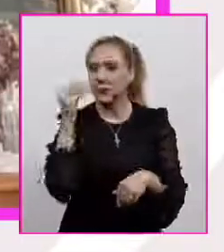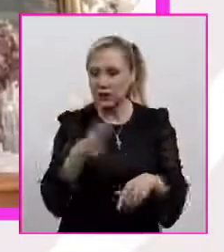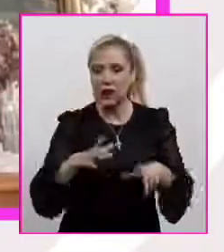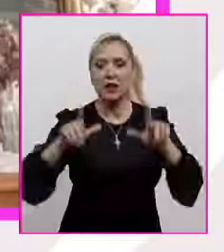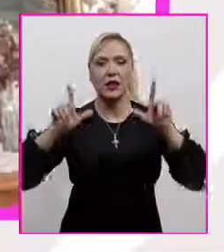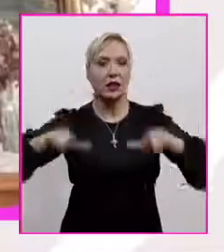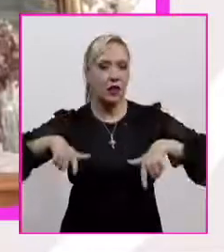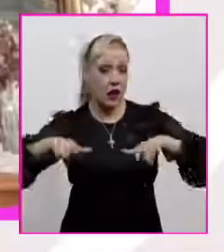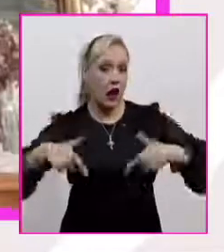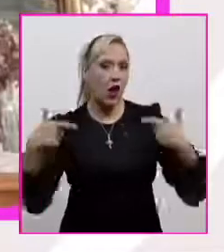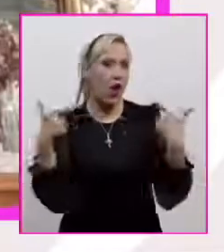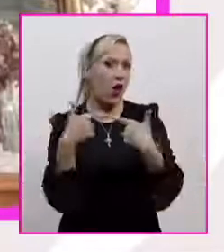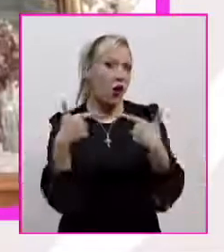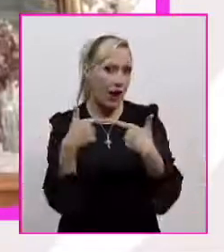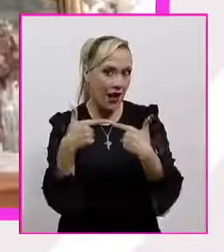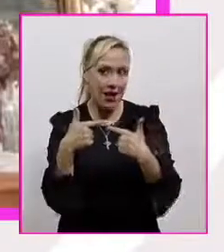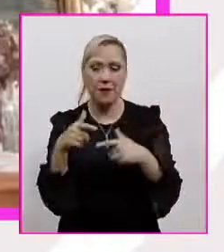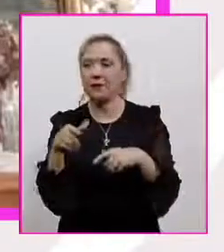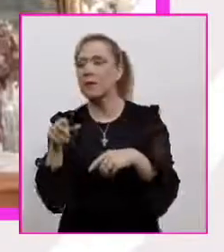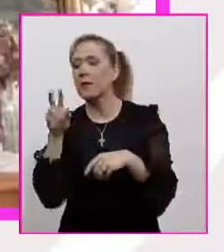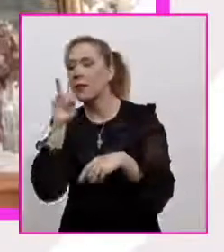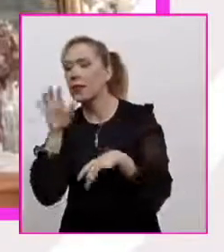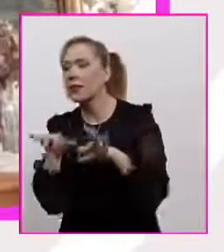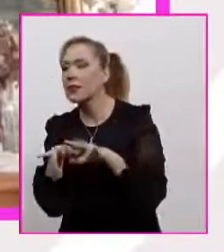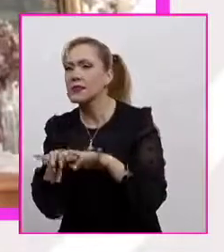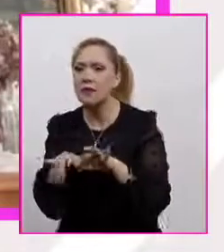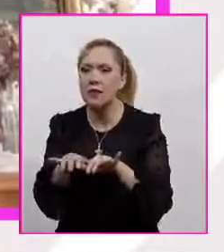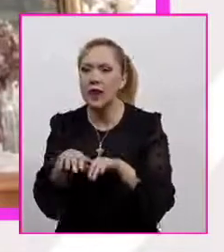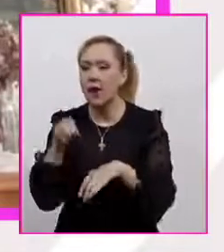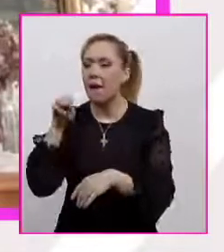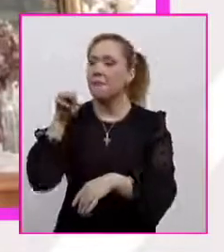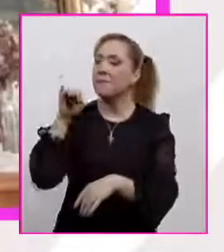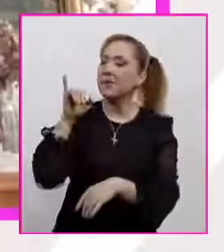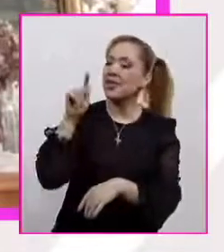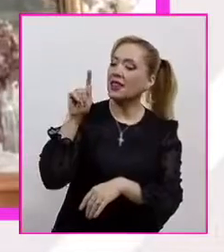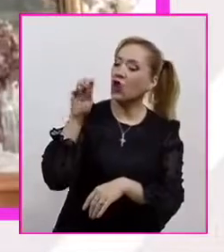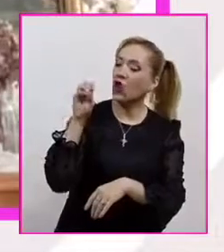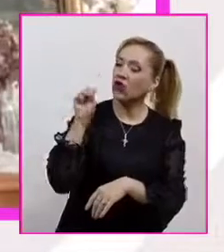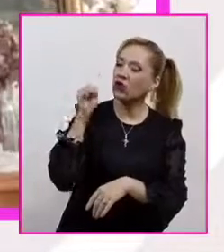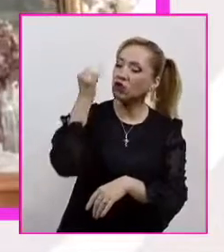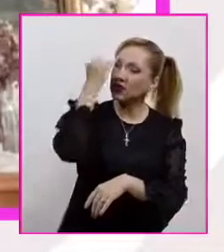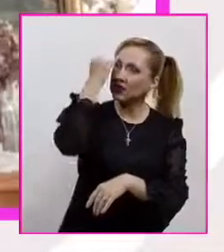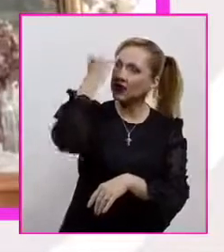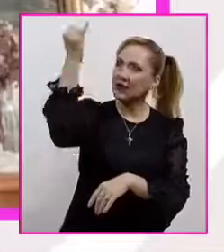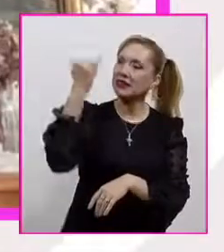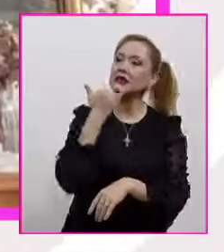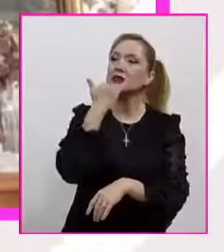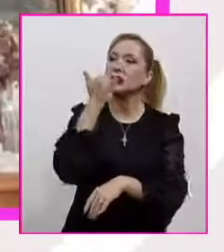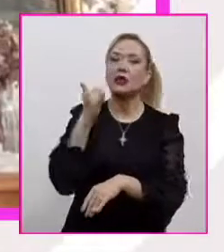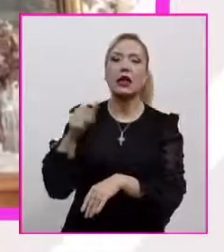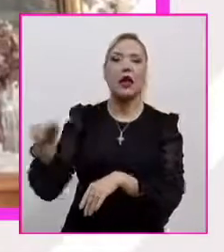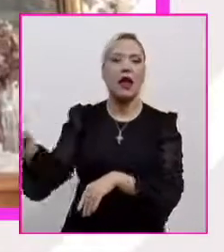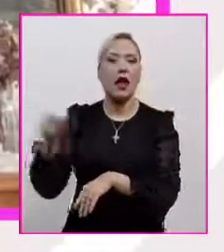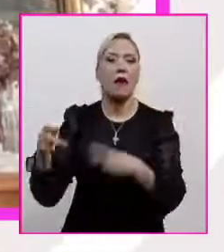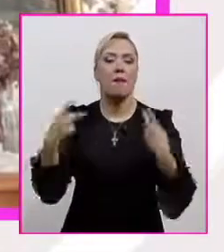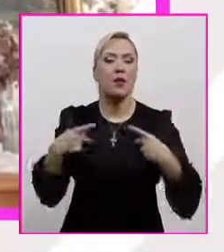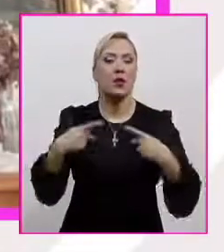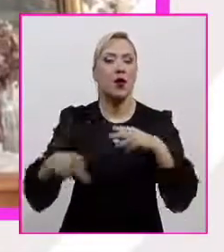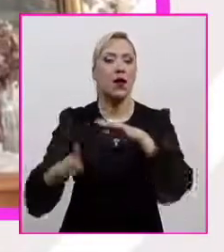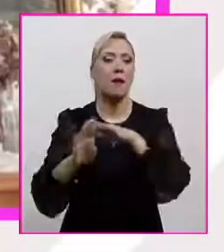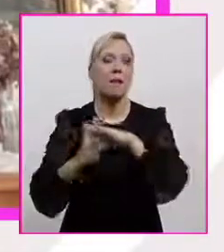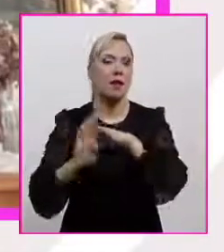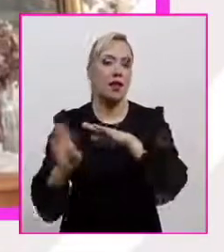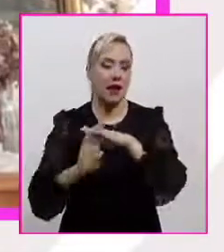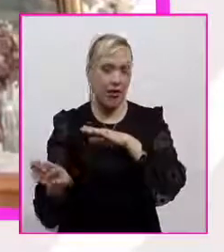googlearlo, que ya es un verbo, a googlear los mitos con respecto a las personas migrantes. Y este documento